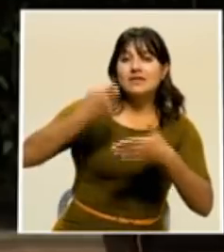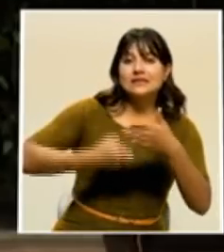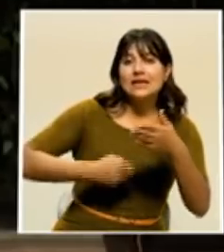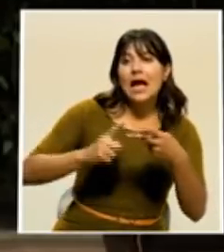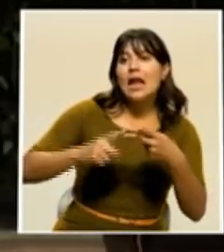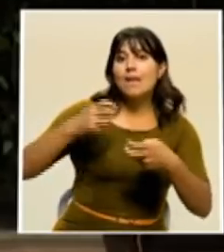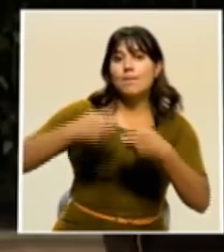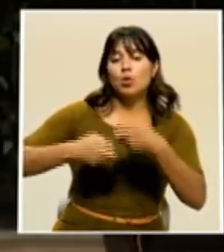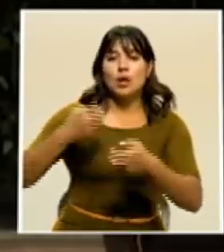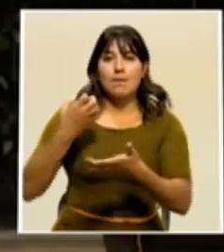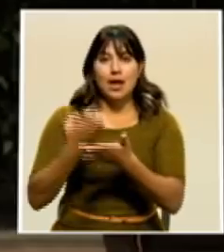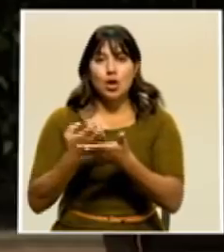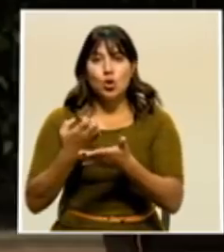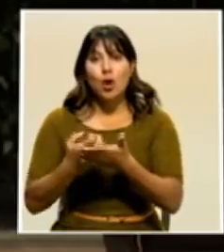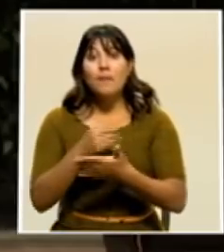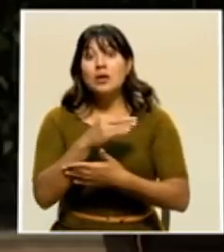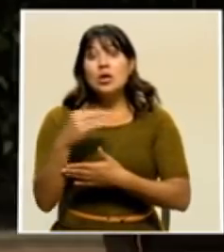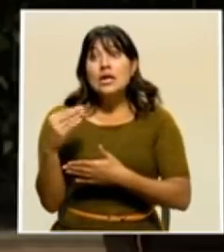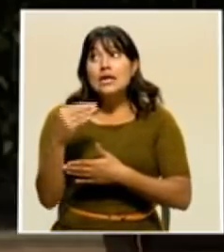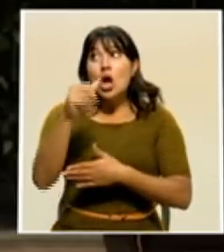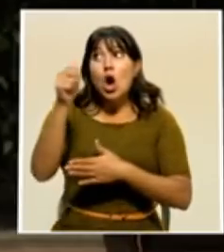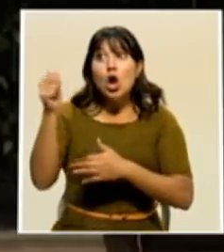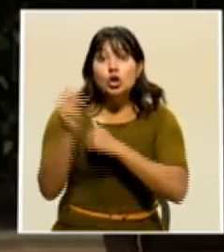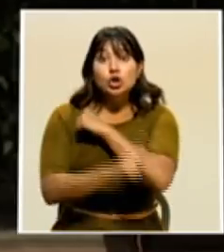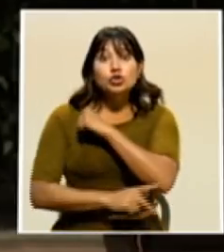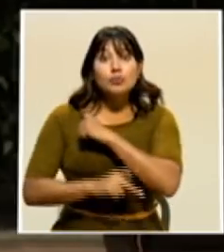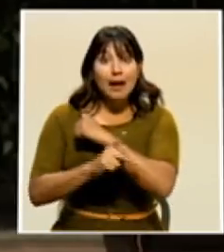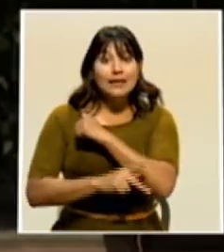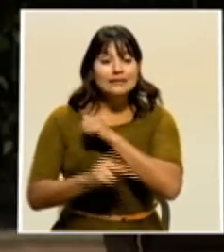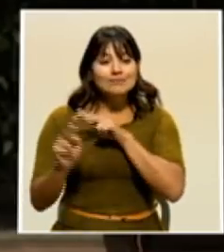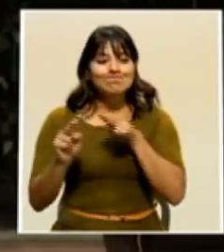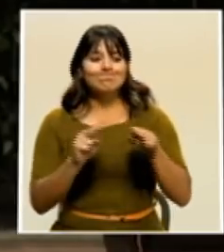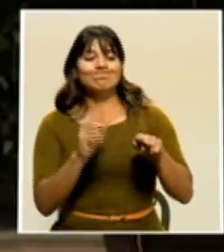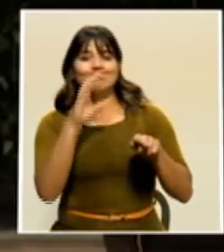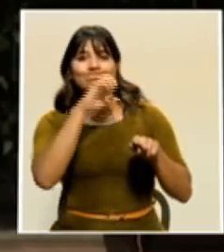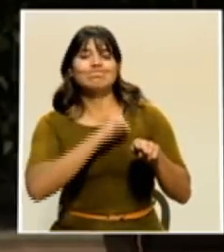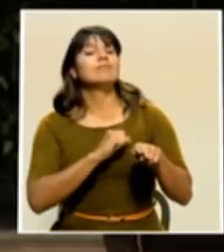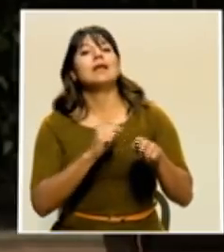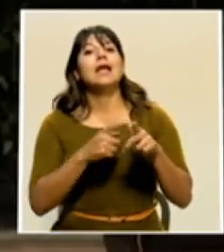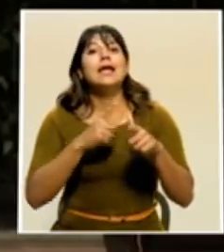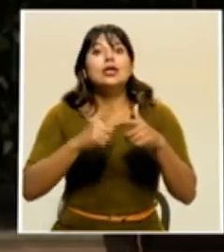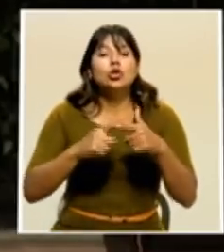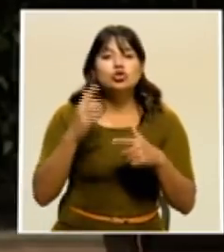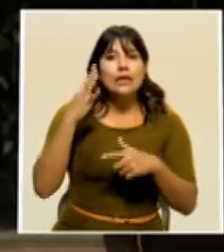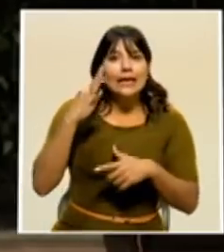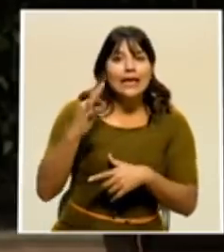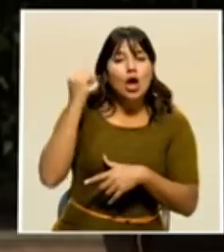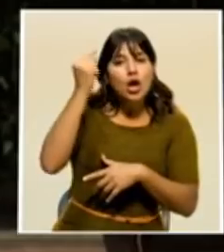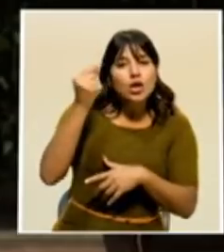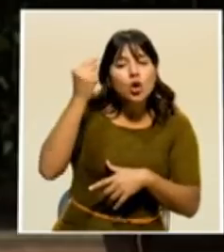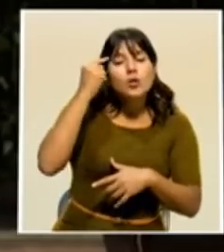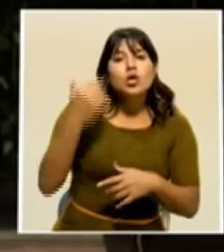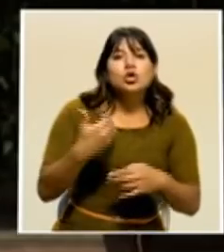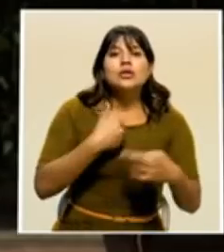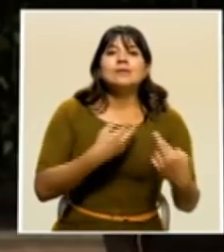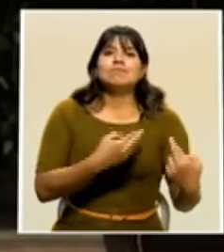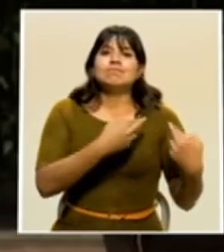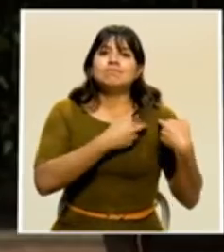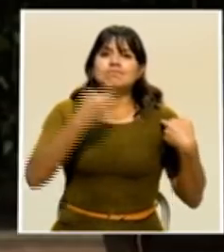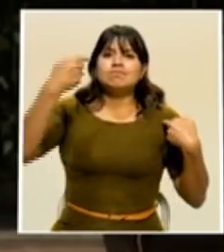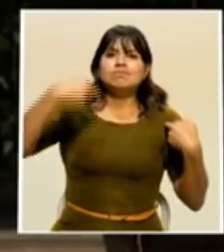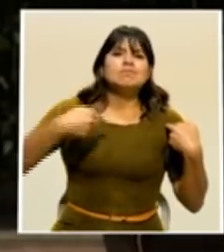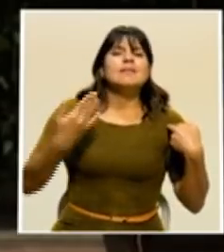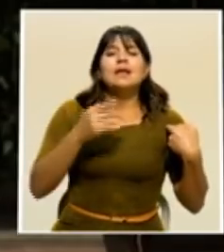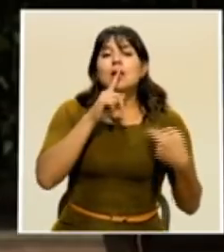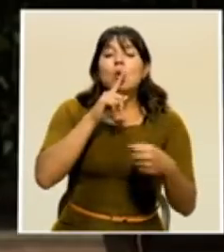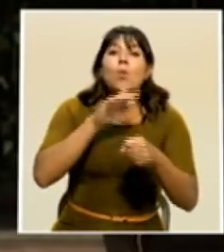leído por los mercados internacionales, con lo cual me parece que el gobierno está en la obligación de cumplir efectivamente